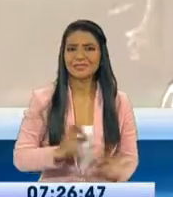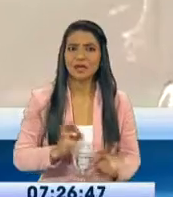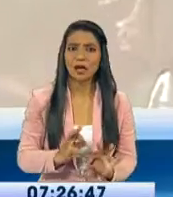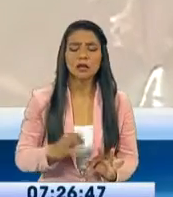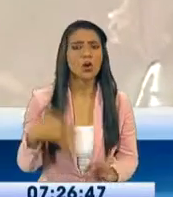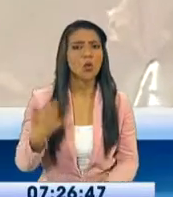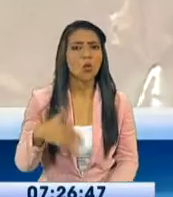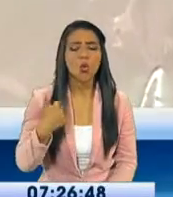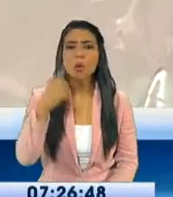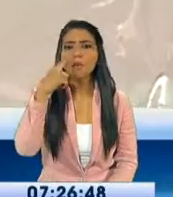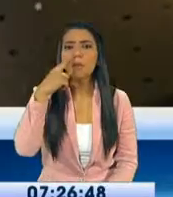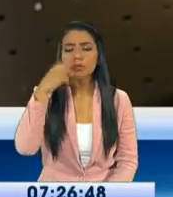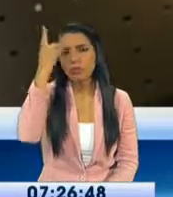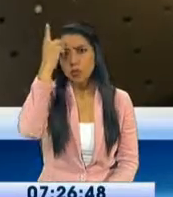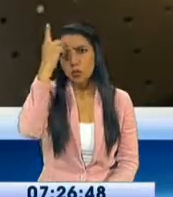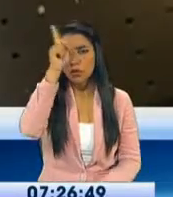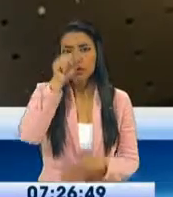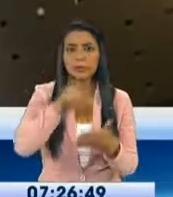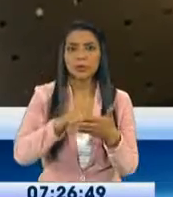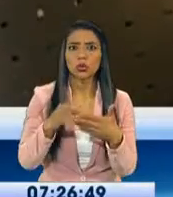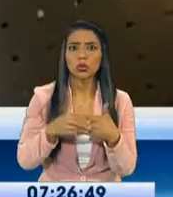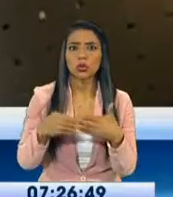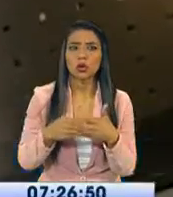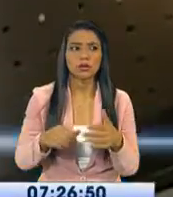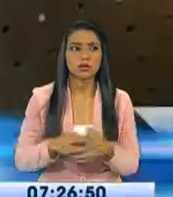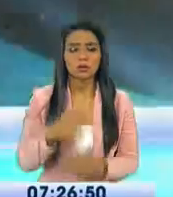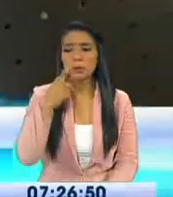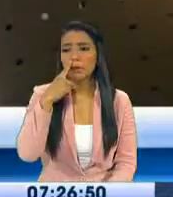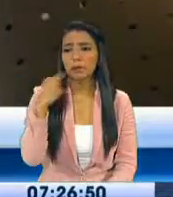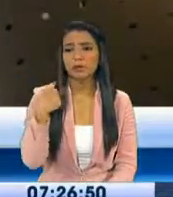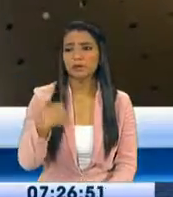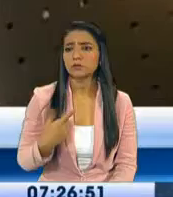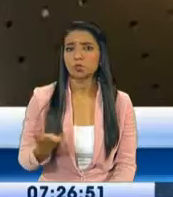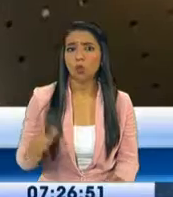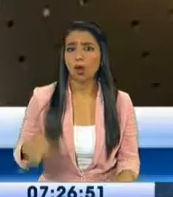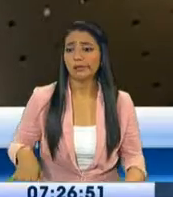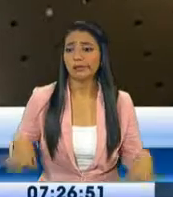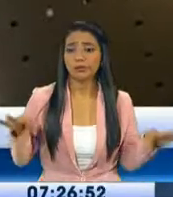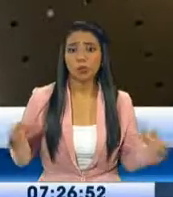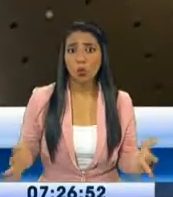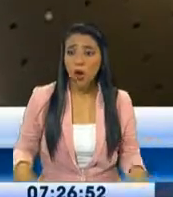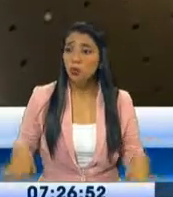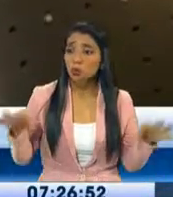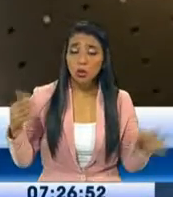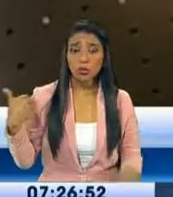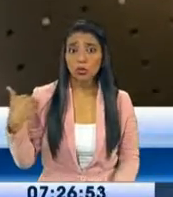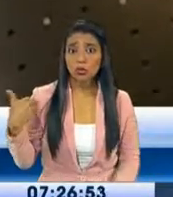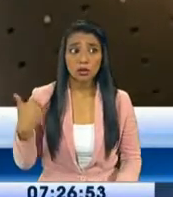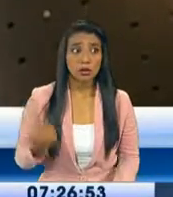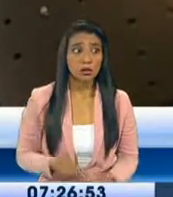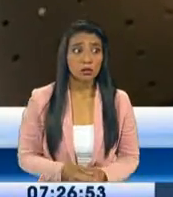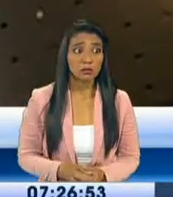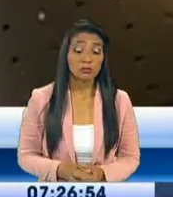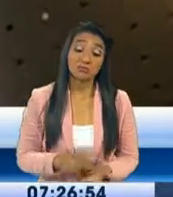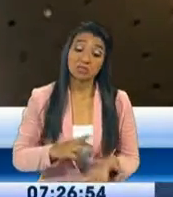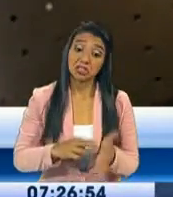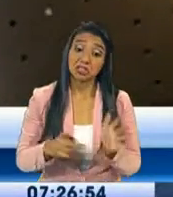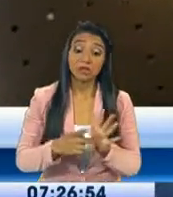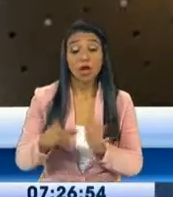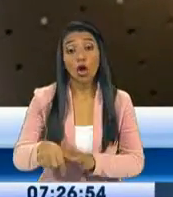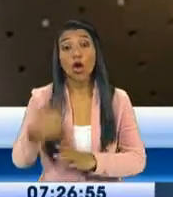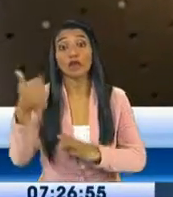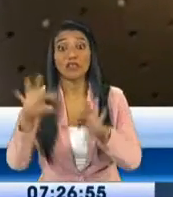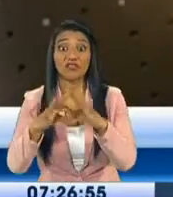deuda de $1,000. Él dice que no tiene dinero. Yo digo que si él se hizo de otro hogar es porque tiene,